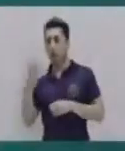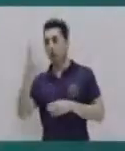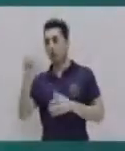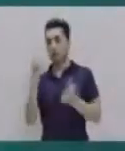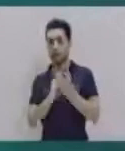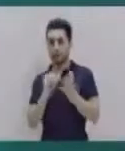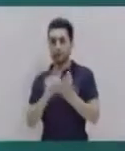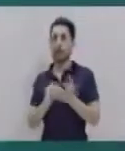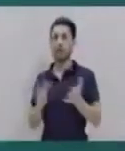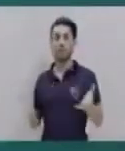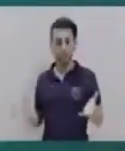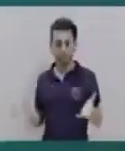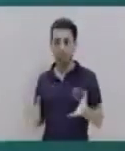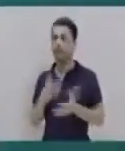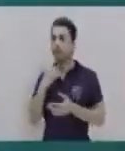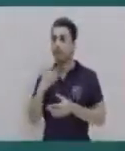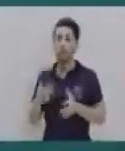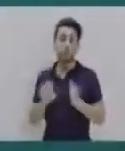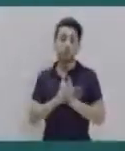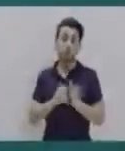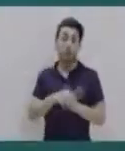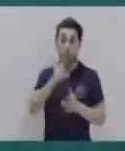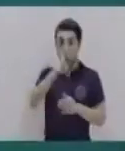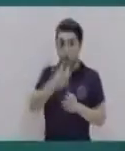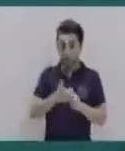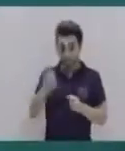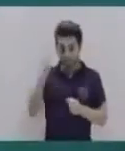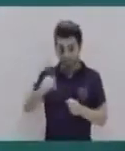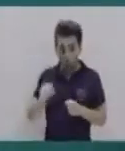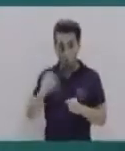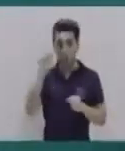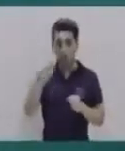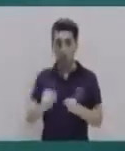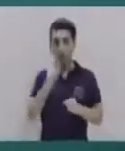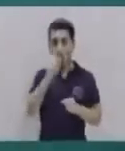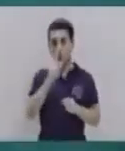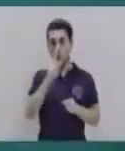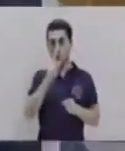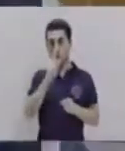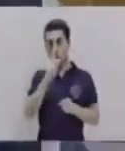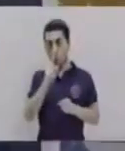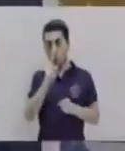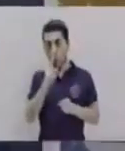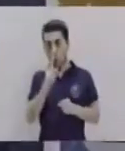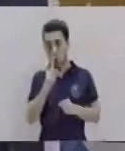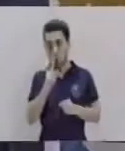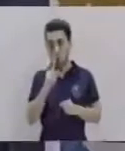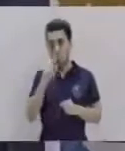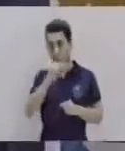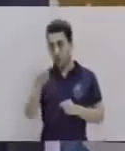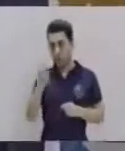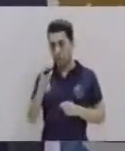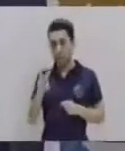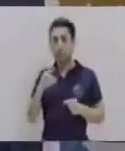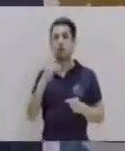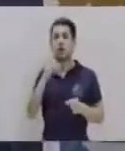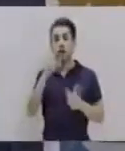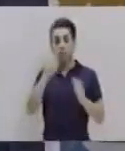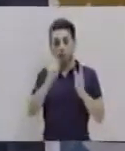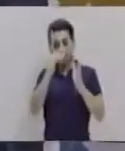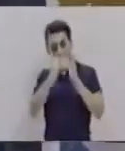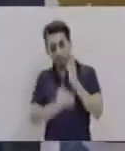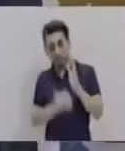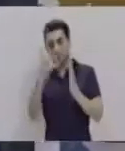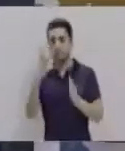paga sus deudas ahorita, Ajá. le vamos a perdonar 1/3 de su deuda. ¿Cuánto te estarían perdonando? 40 quetzales. ¿Cuánto tendrías que